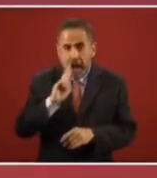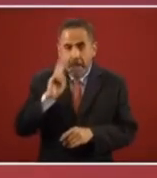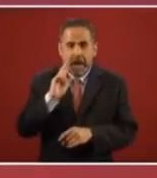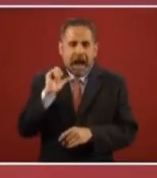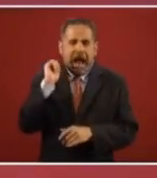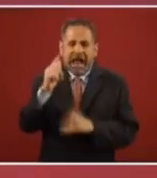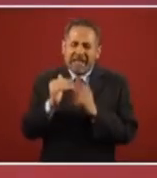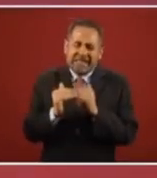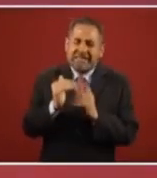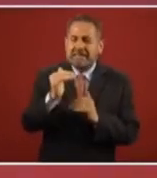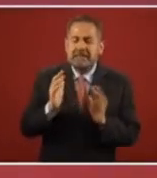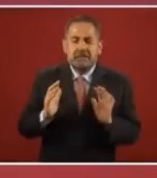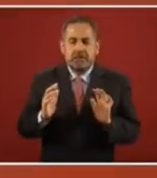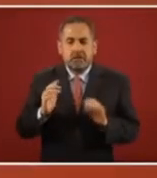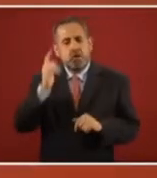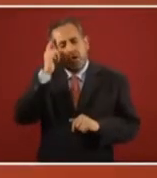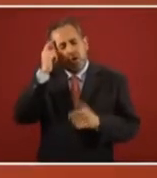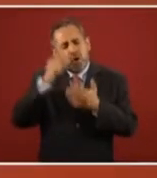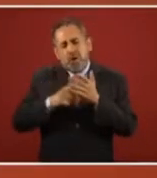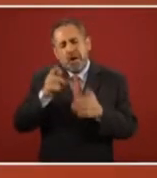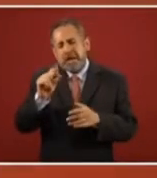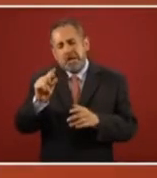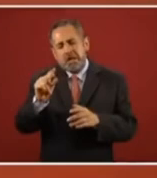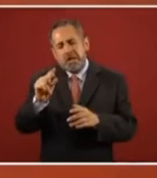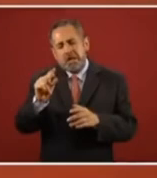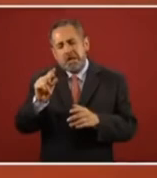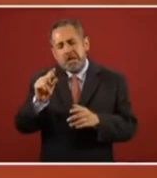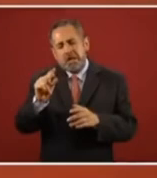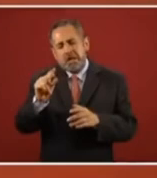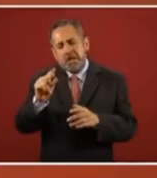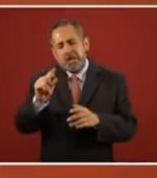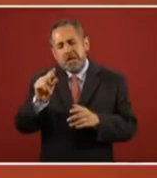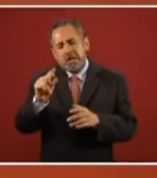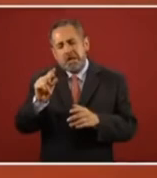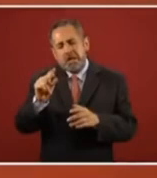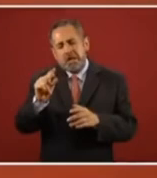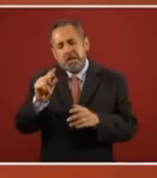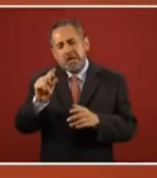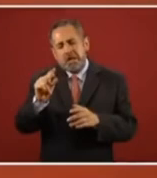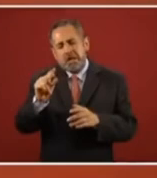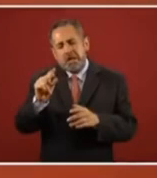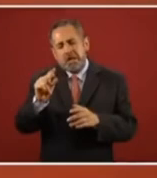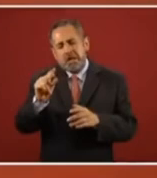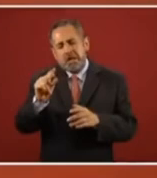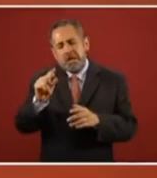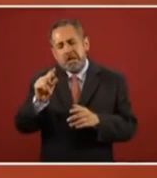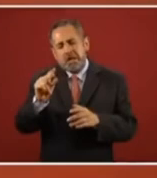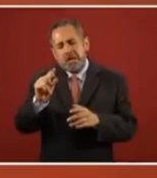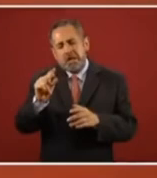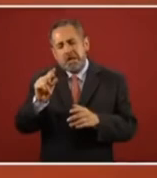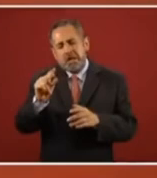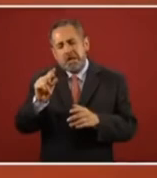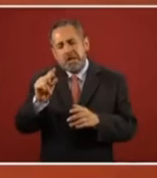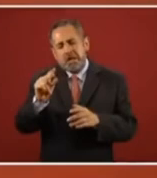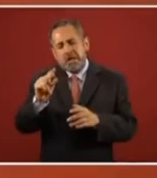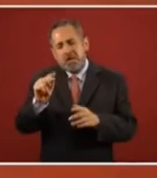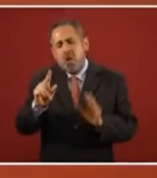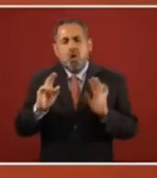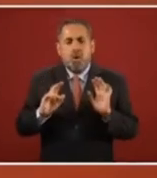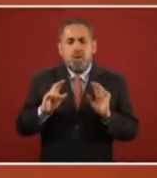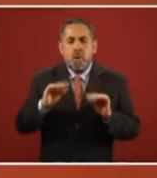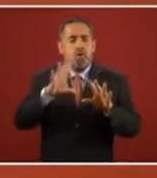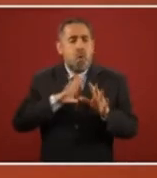aumento espero que no porque no tienen crisis para espectar europe